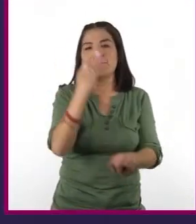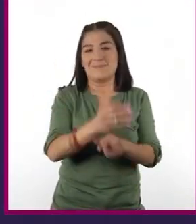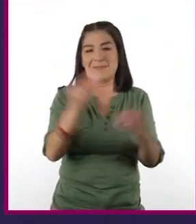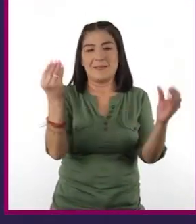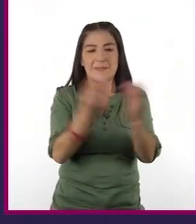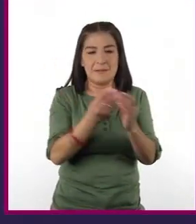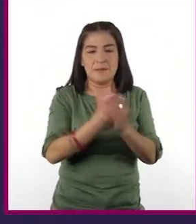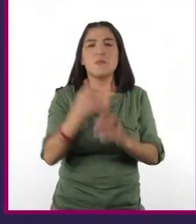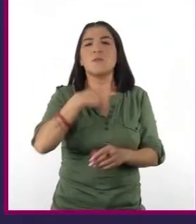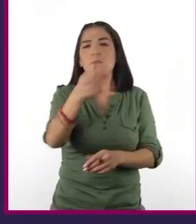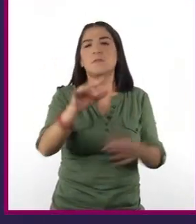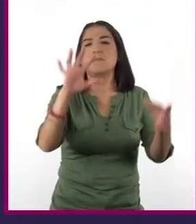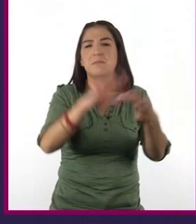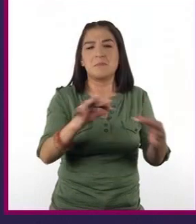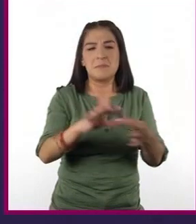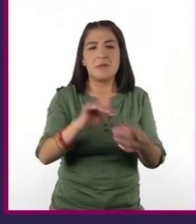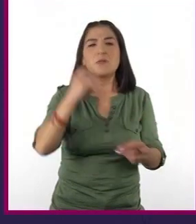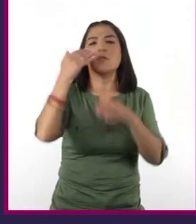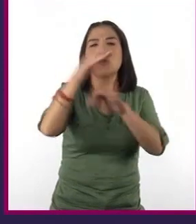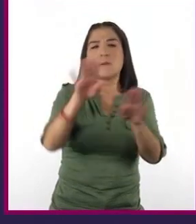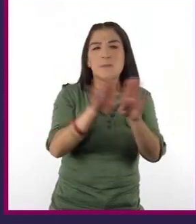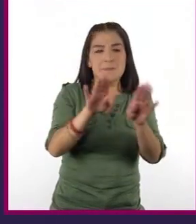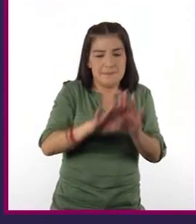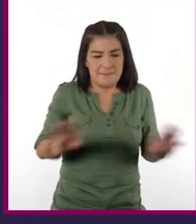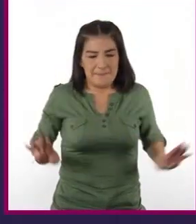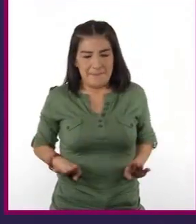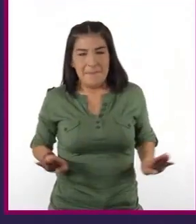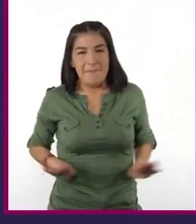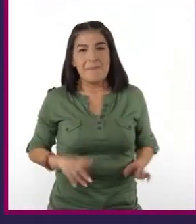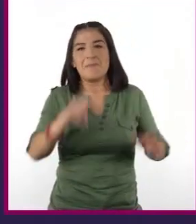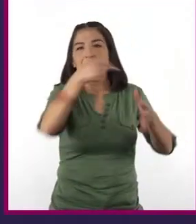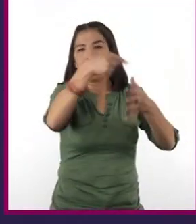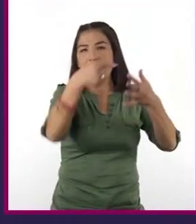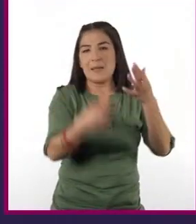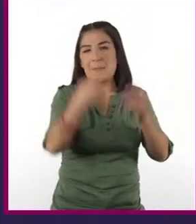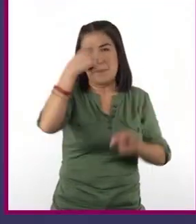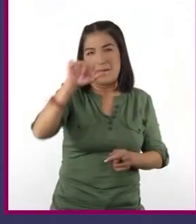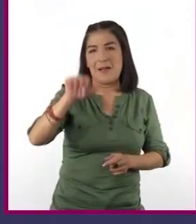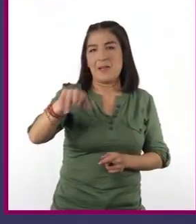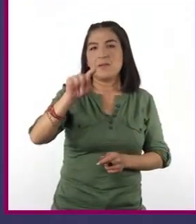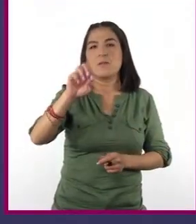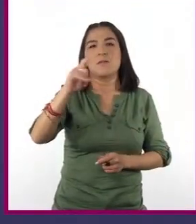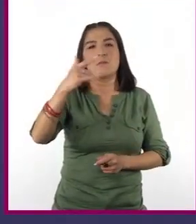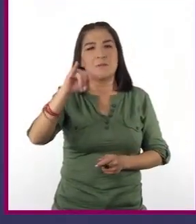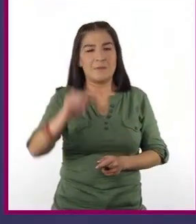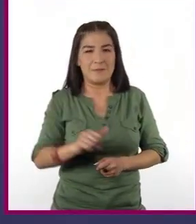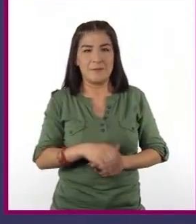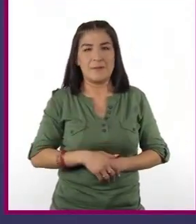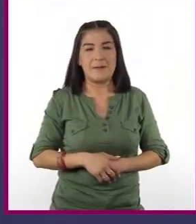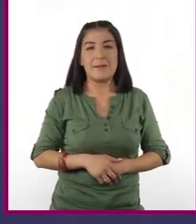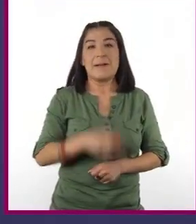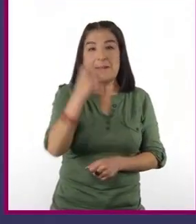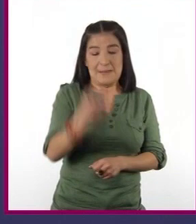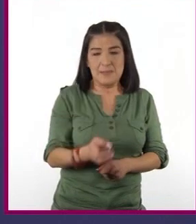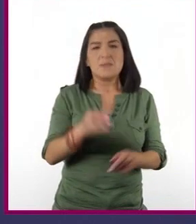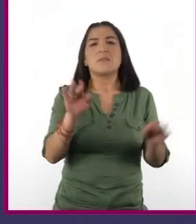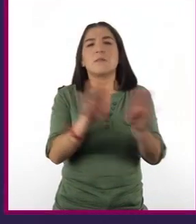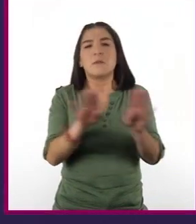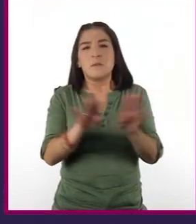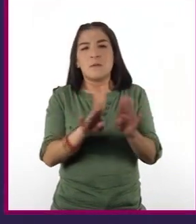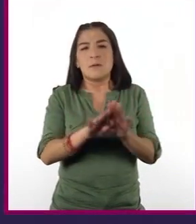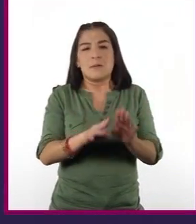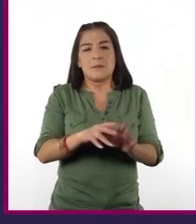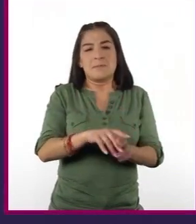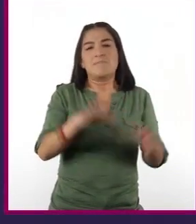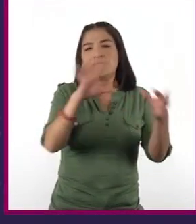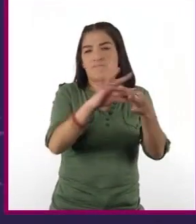sesión, les hablaré acerca de la estructura y características que deben cumplir las antologías. Una antología suele contar con las